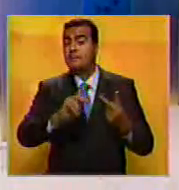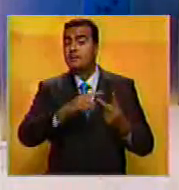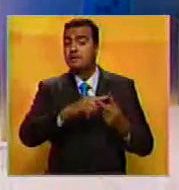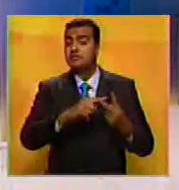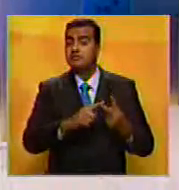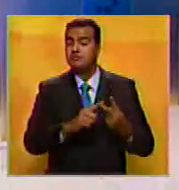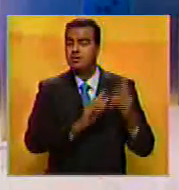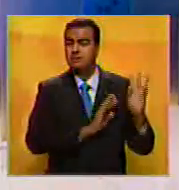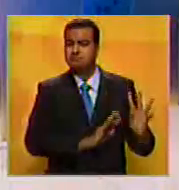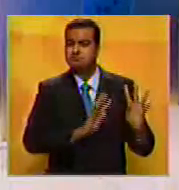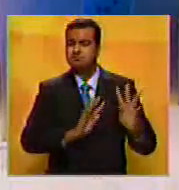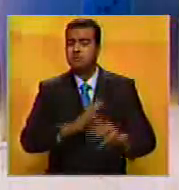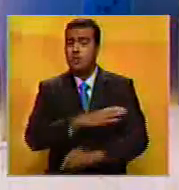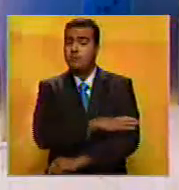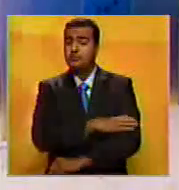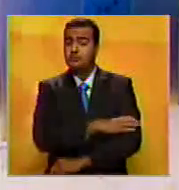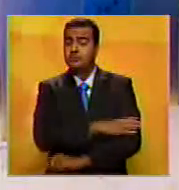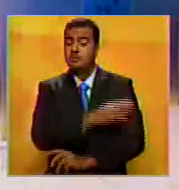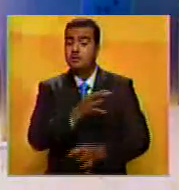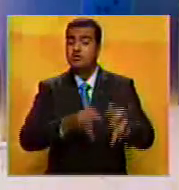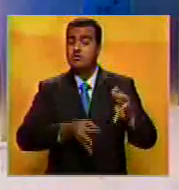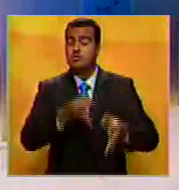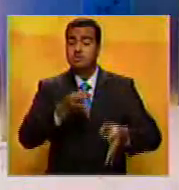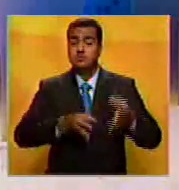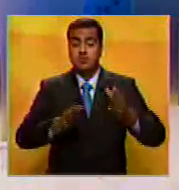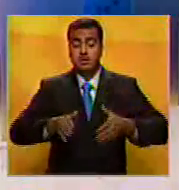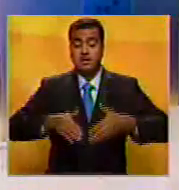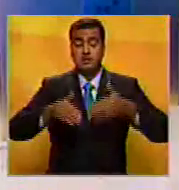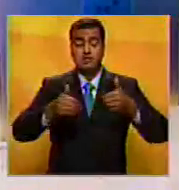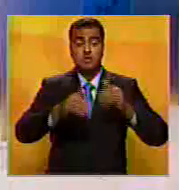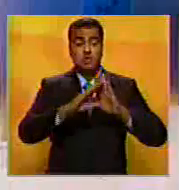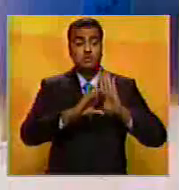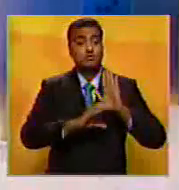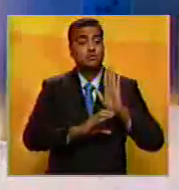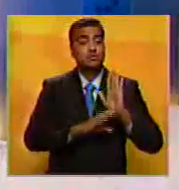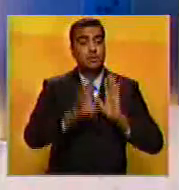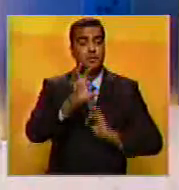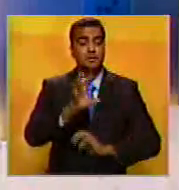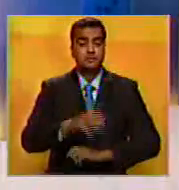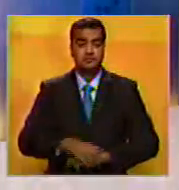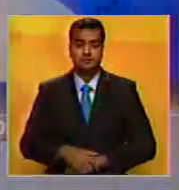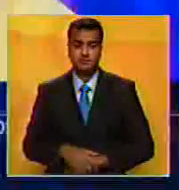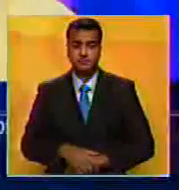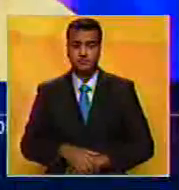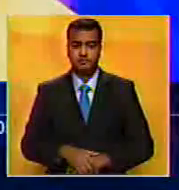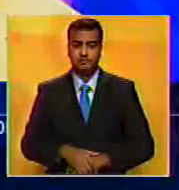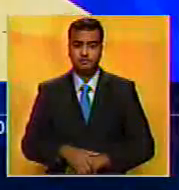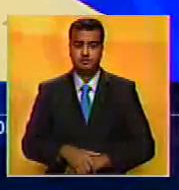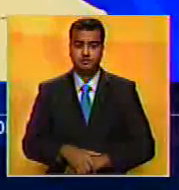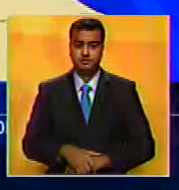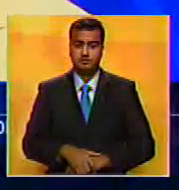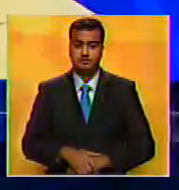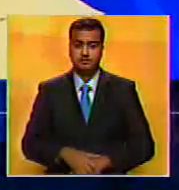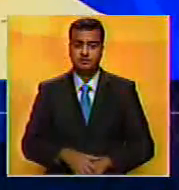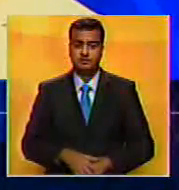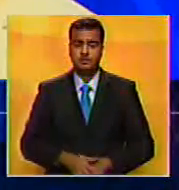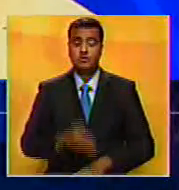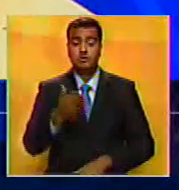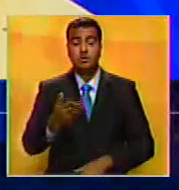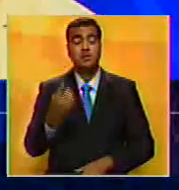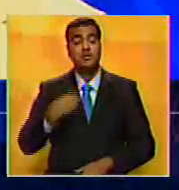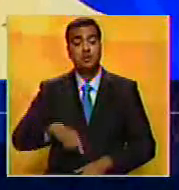las movilizaciones de oposición. A su juicio, se tiene que rescatar el hilo constitucional en el país. Si usted tiene